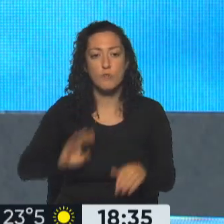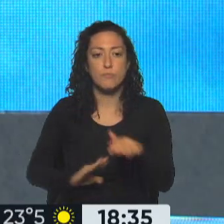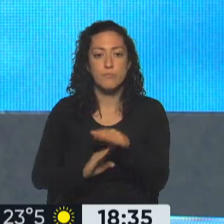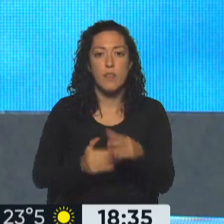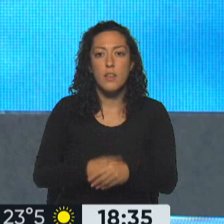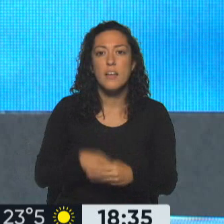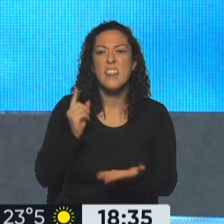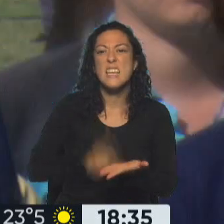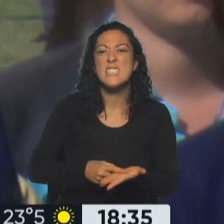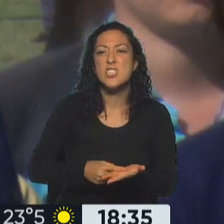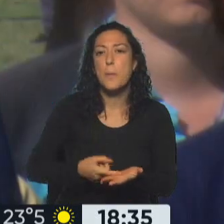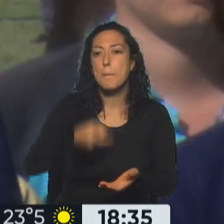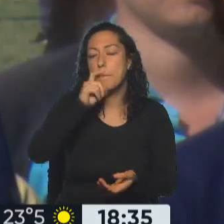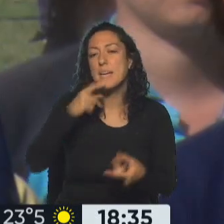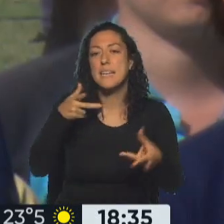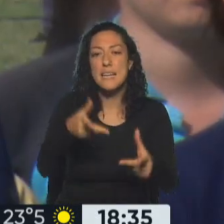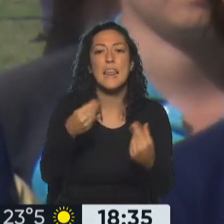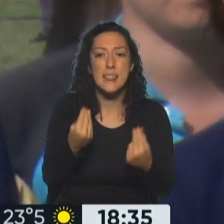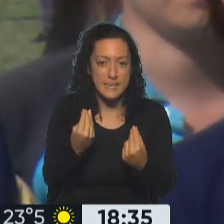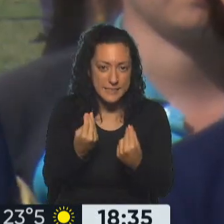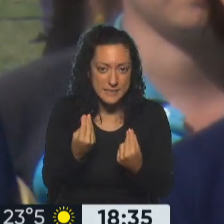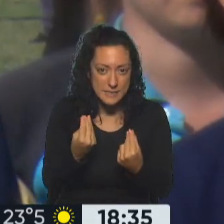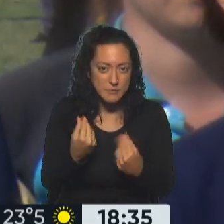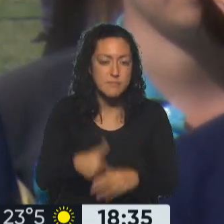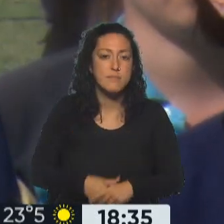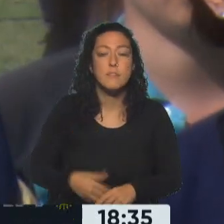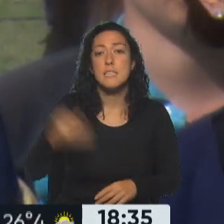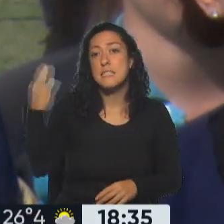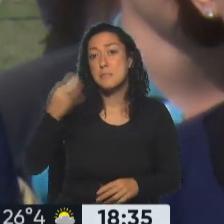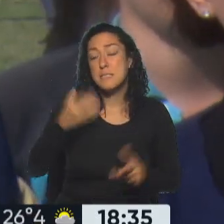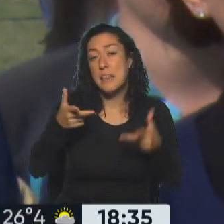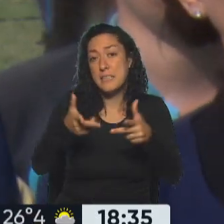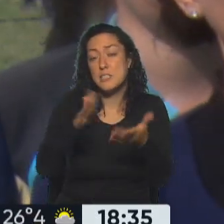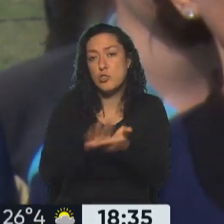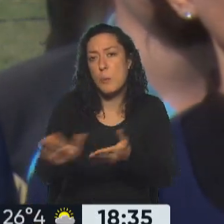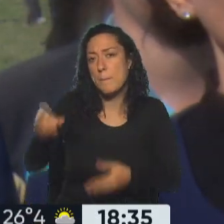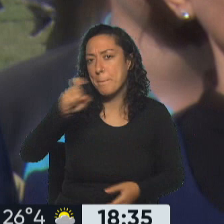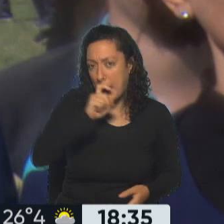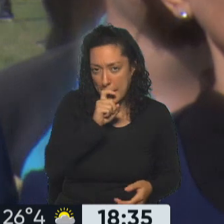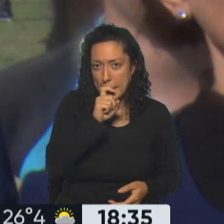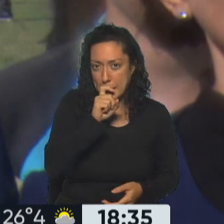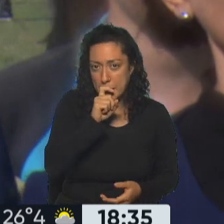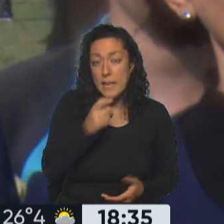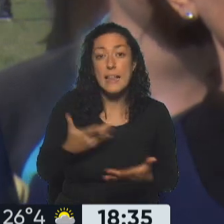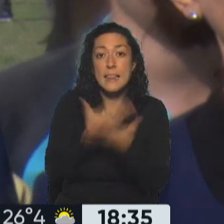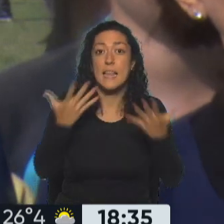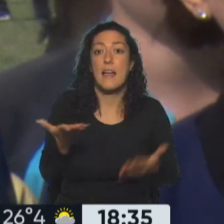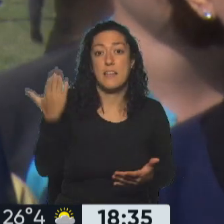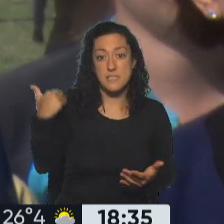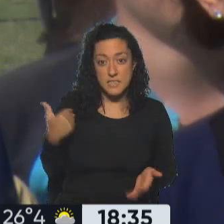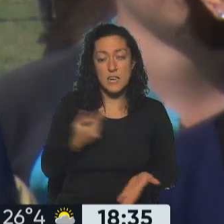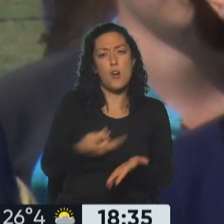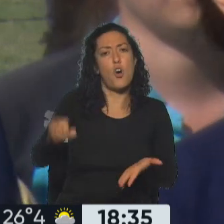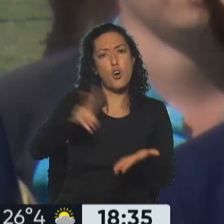a ver y me trae hacer una mención especial a Mauricio macri que ayer una vez